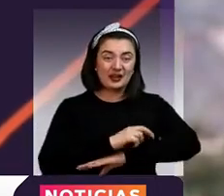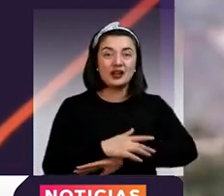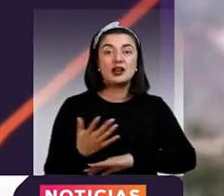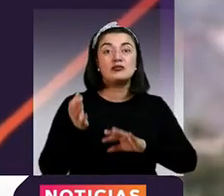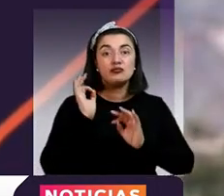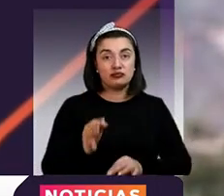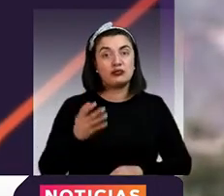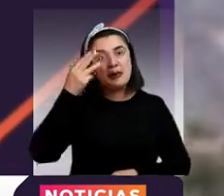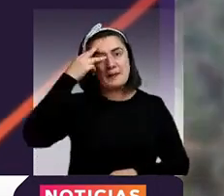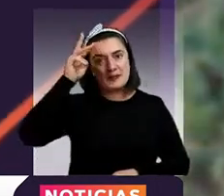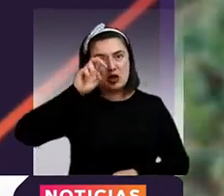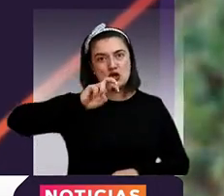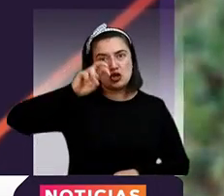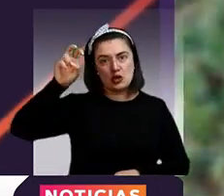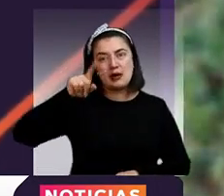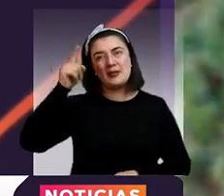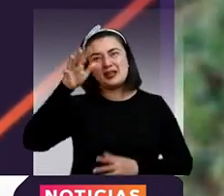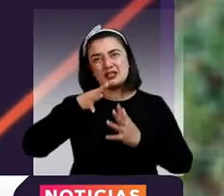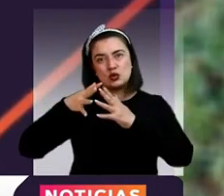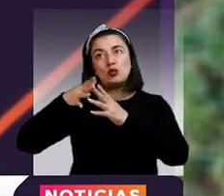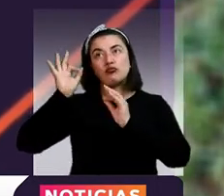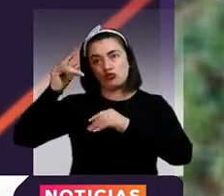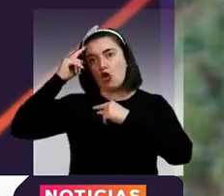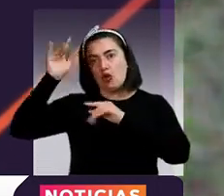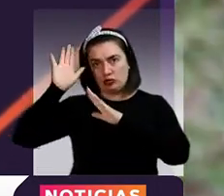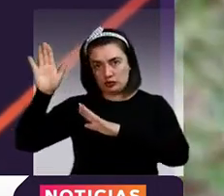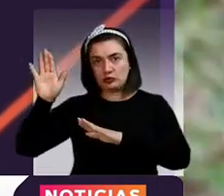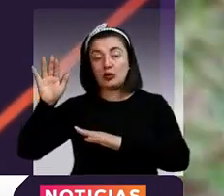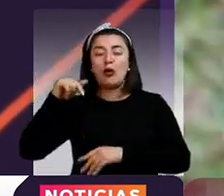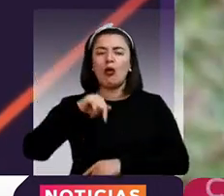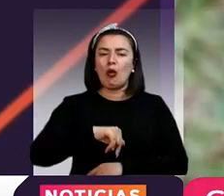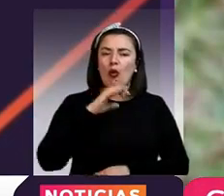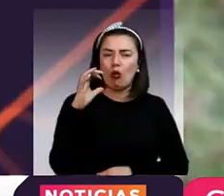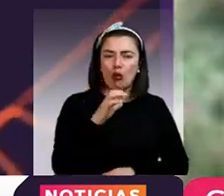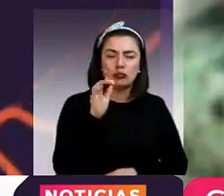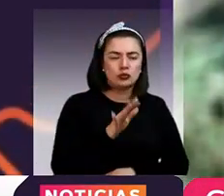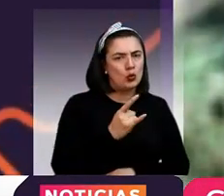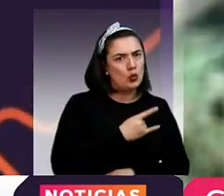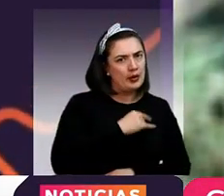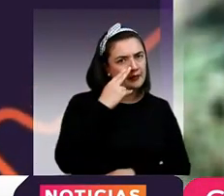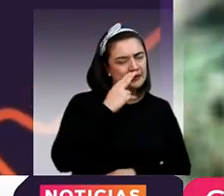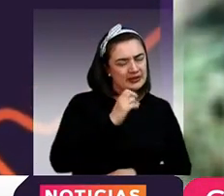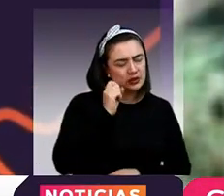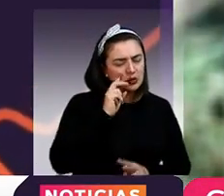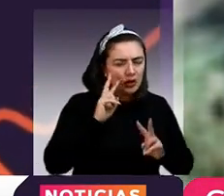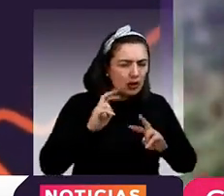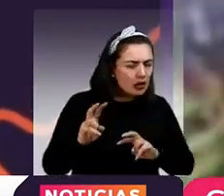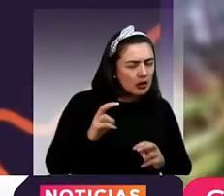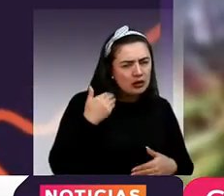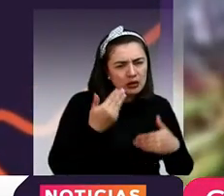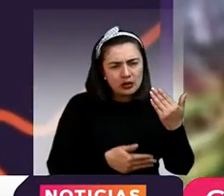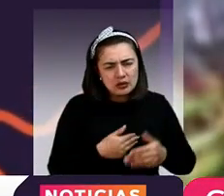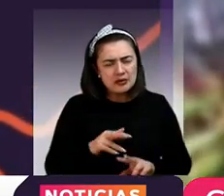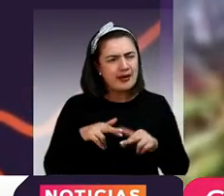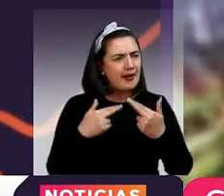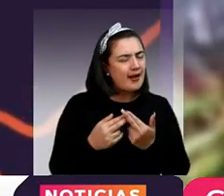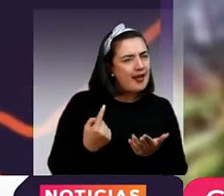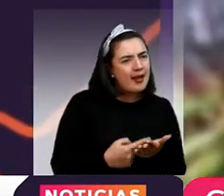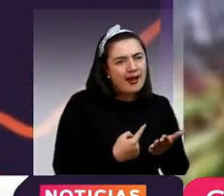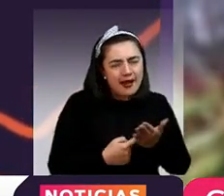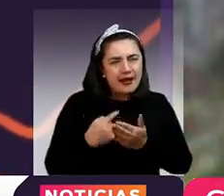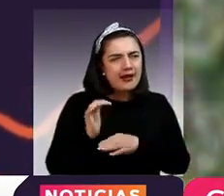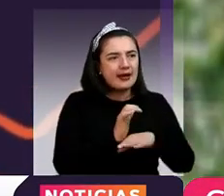mexico y luciana en eeuu en colombia a pesar que desde la universidad nacional se han adelantado reuniones con varias entidades